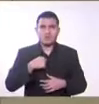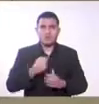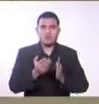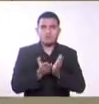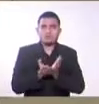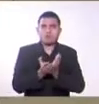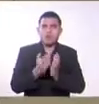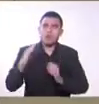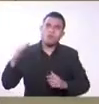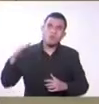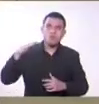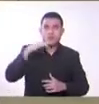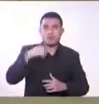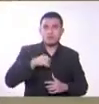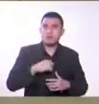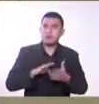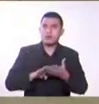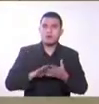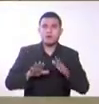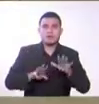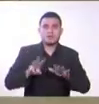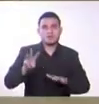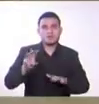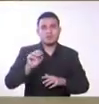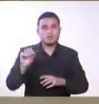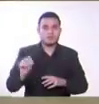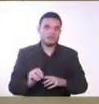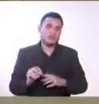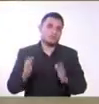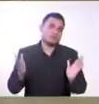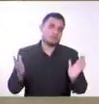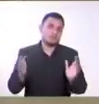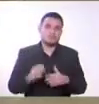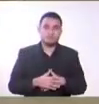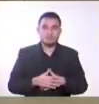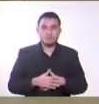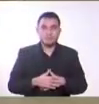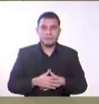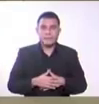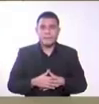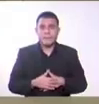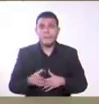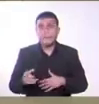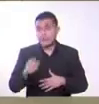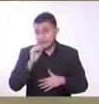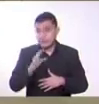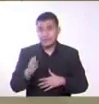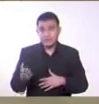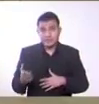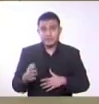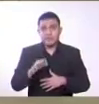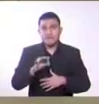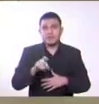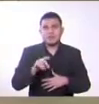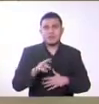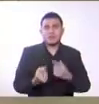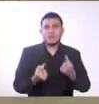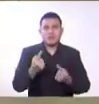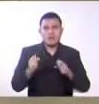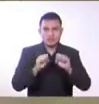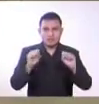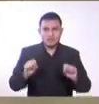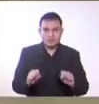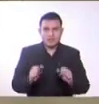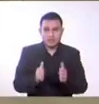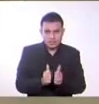avión, pago 13%. Lo mismo. Sí. Entonces ahí cabe lo que Federico dice, o sea, ¿cuál es el sistema? ¿Si es